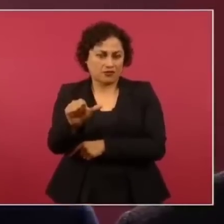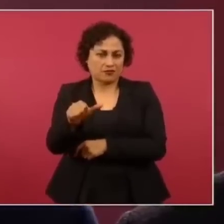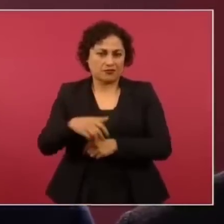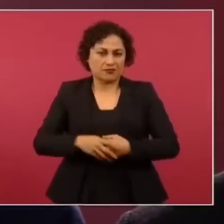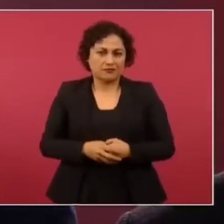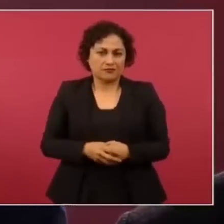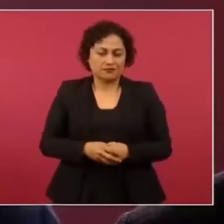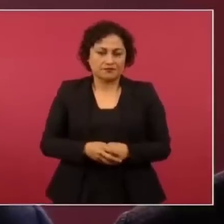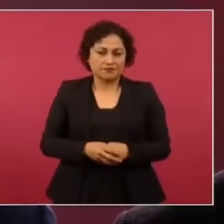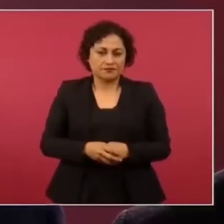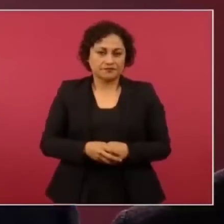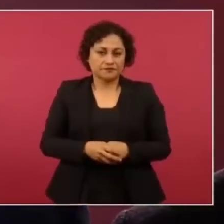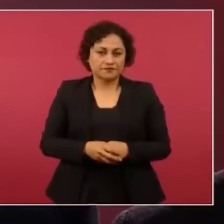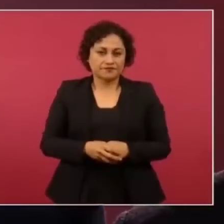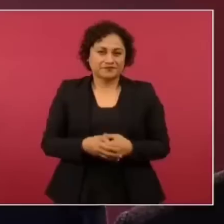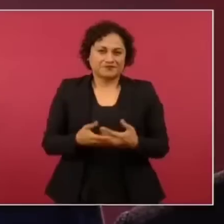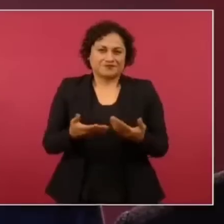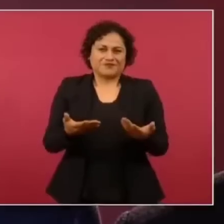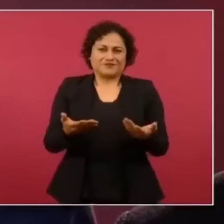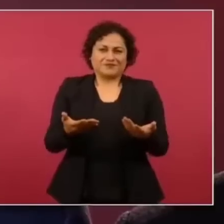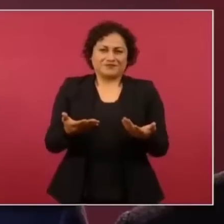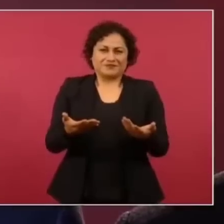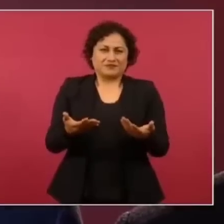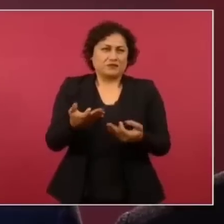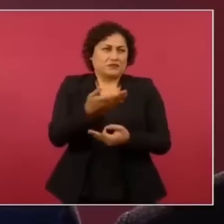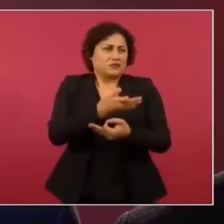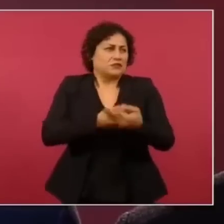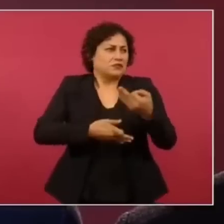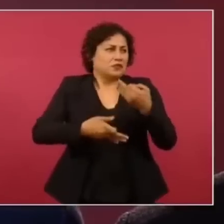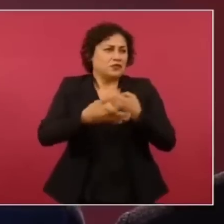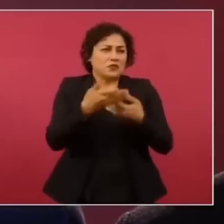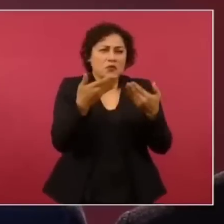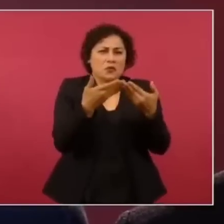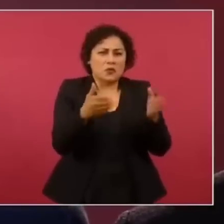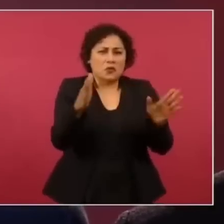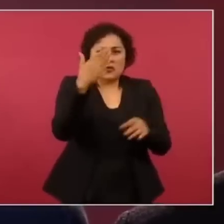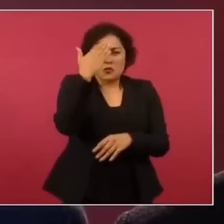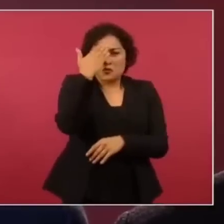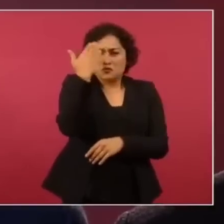cuando es casi de dominio público.